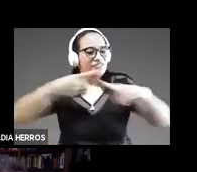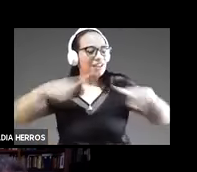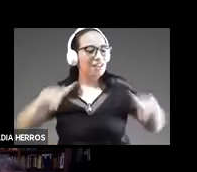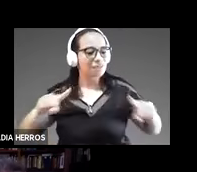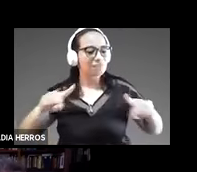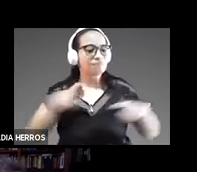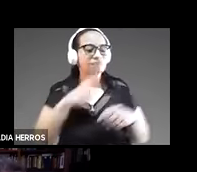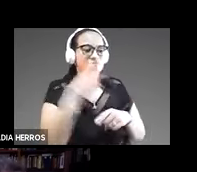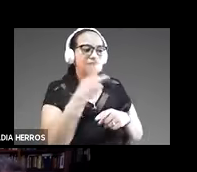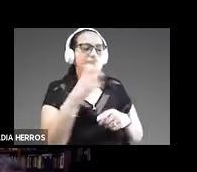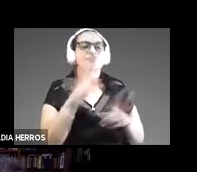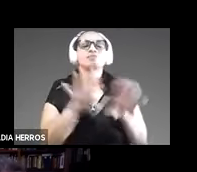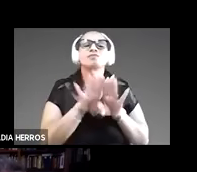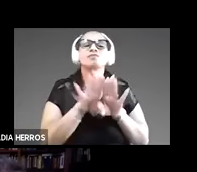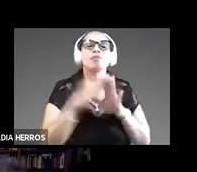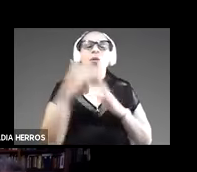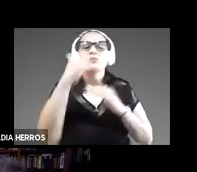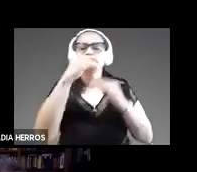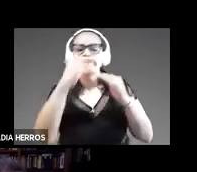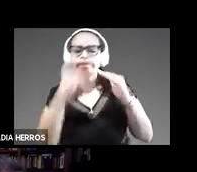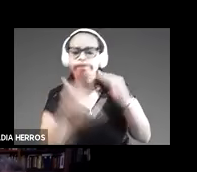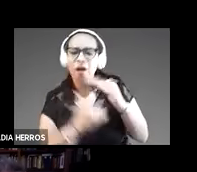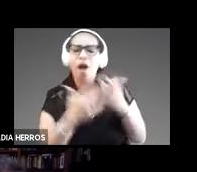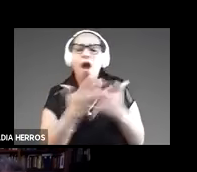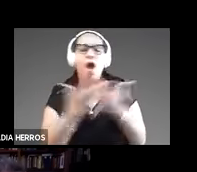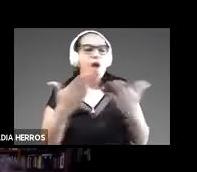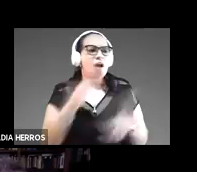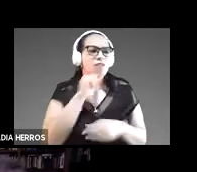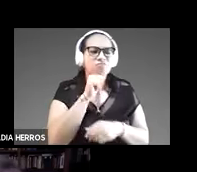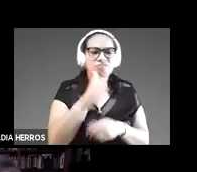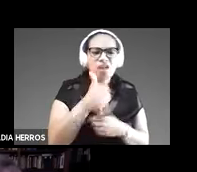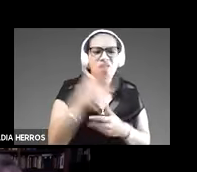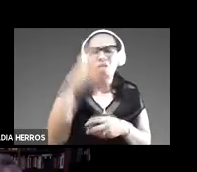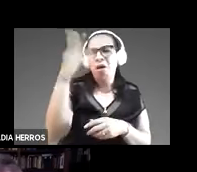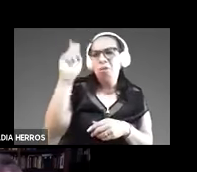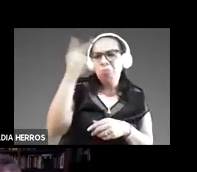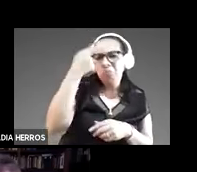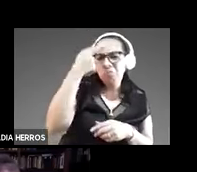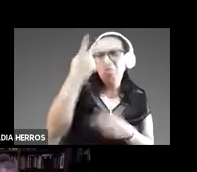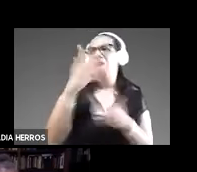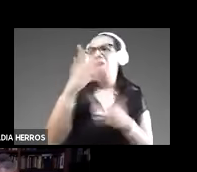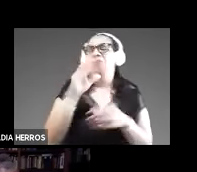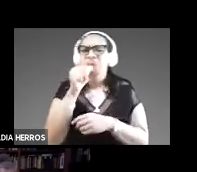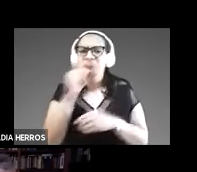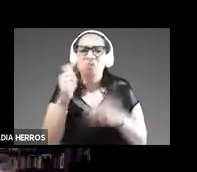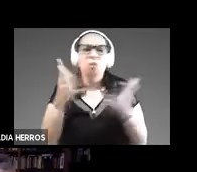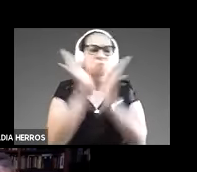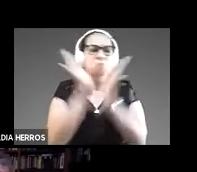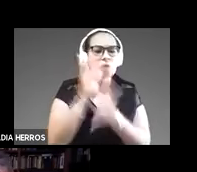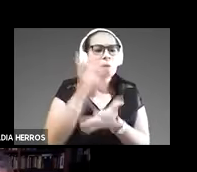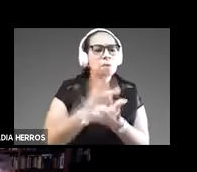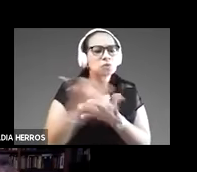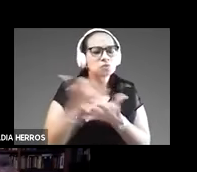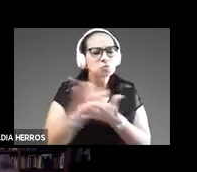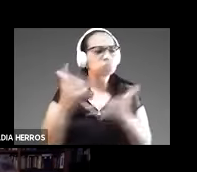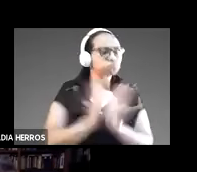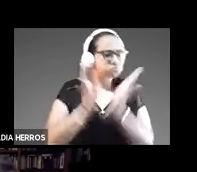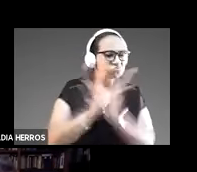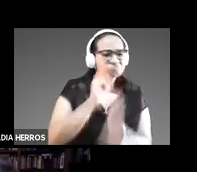mucho que ver con la decadencia. Hoy nadie pelea, se acuerda o participa de los presupuestos participativos,